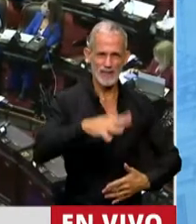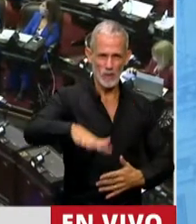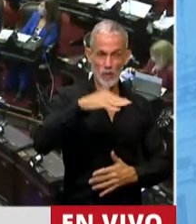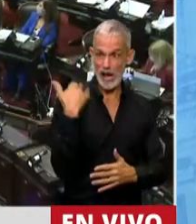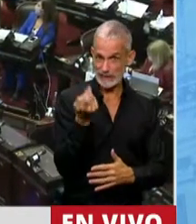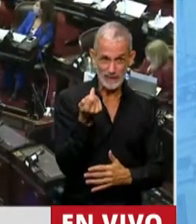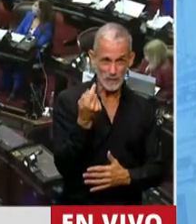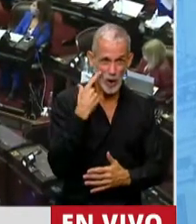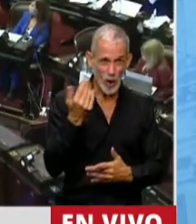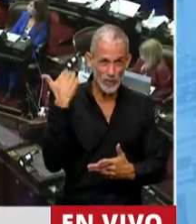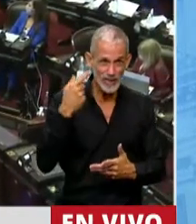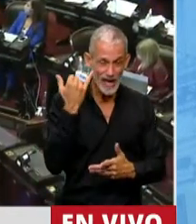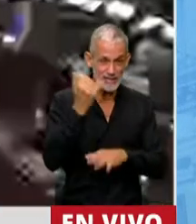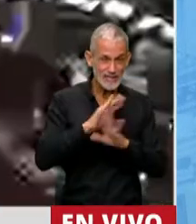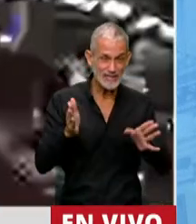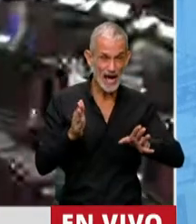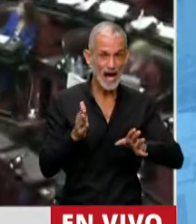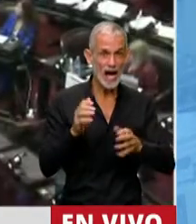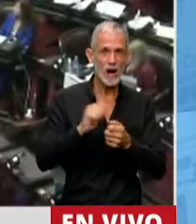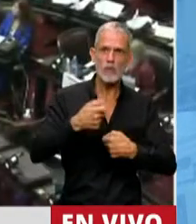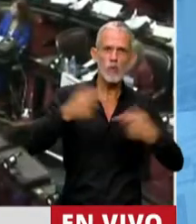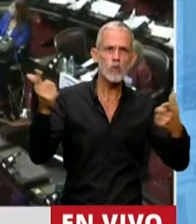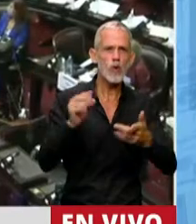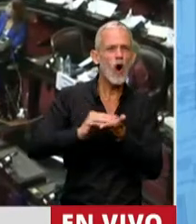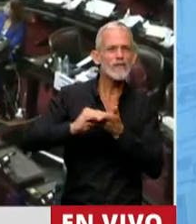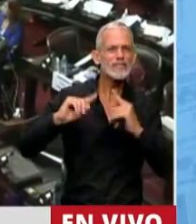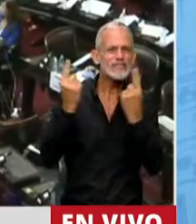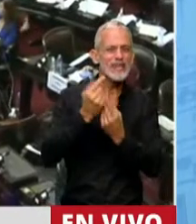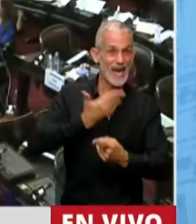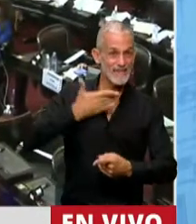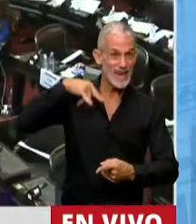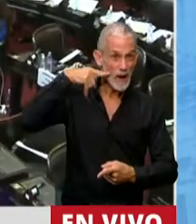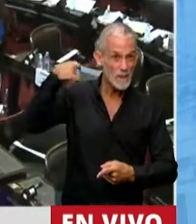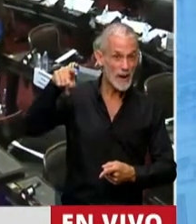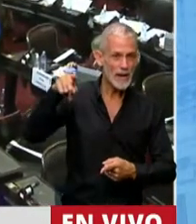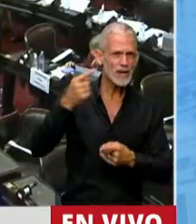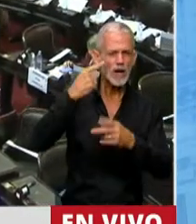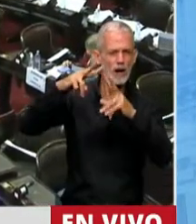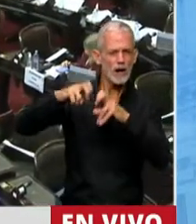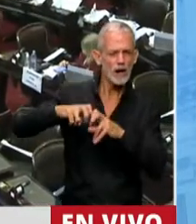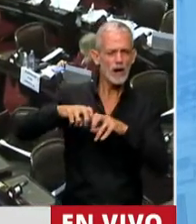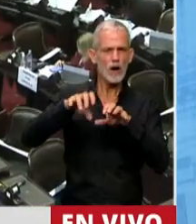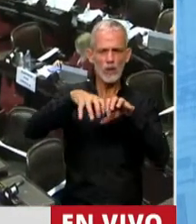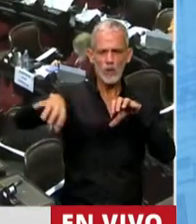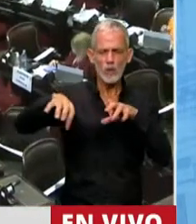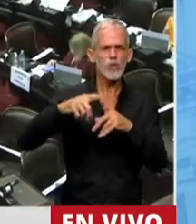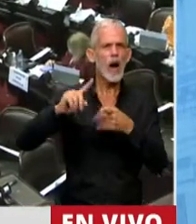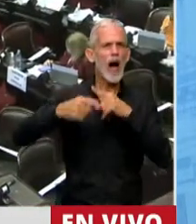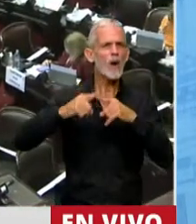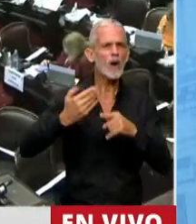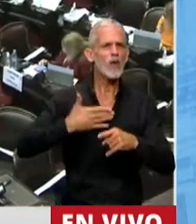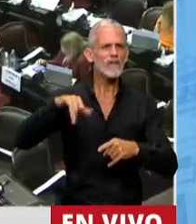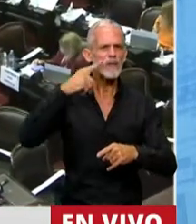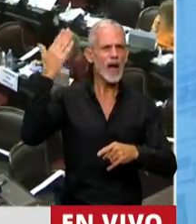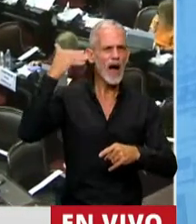Hace pocos días salió que la Oficina de Evaluación Independiente del Fondo Monetario Internacional está revisando el acuerdo que hizo el fondo con